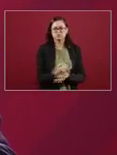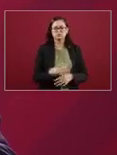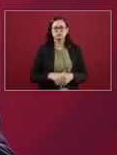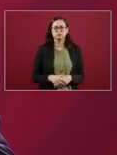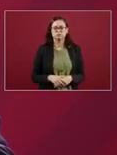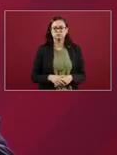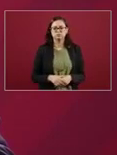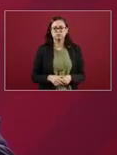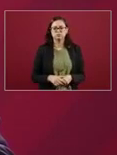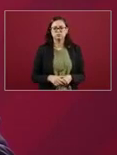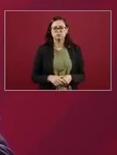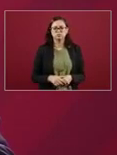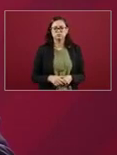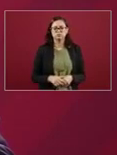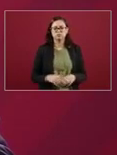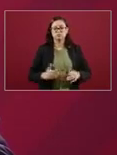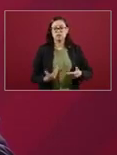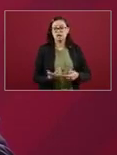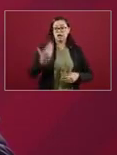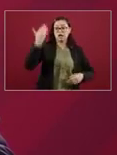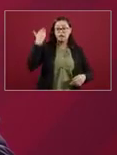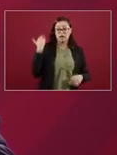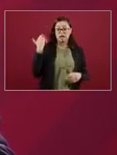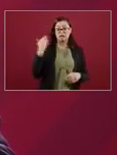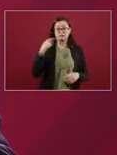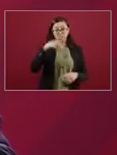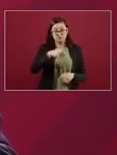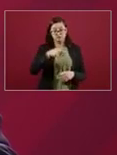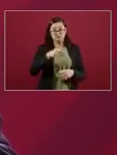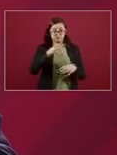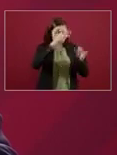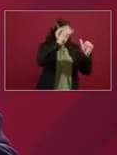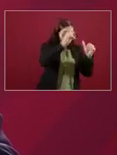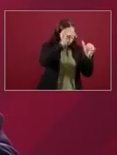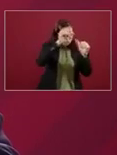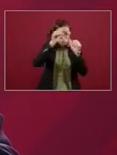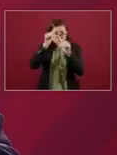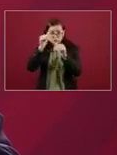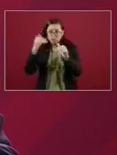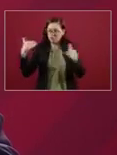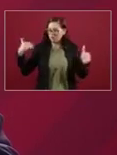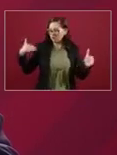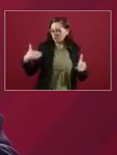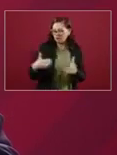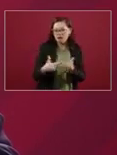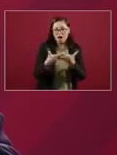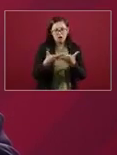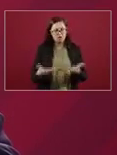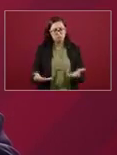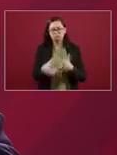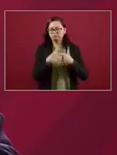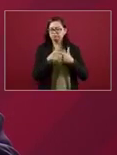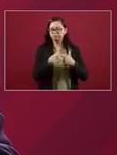Apoyamos lo que se acordó en el tratado de libre comercio.